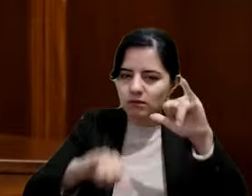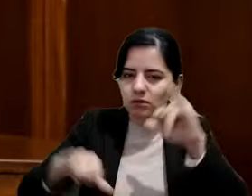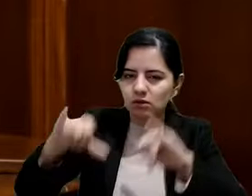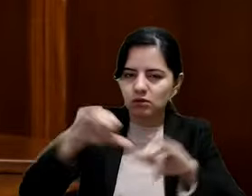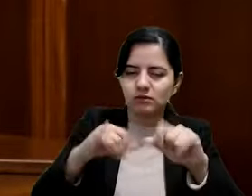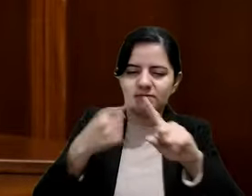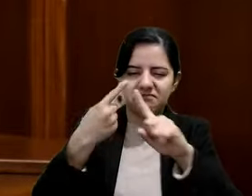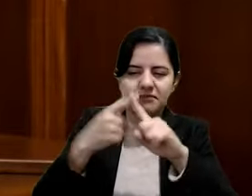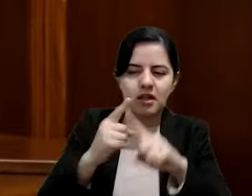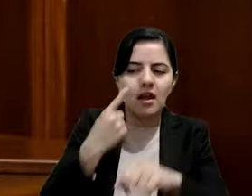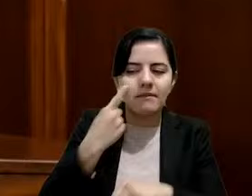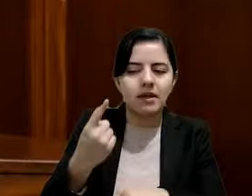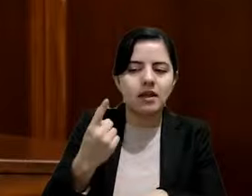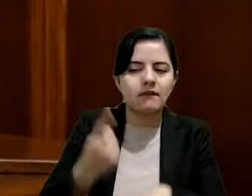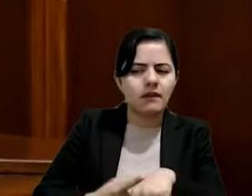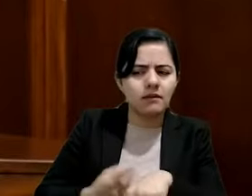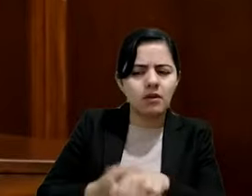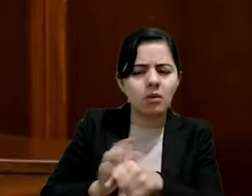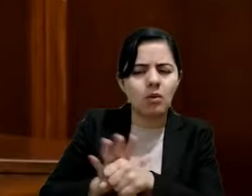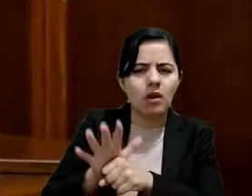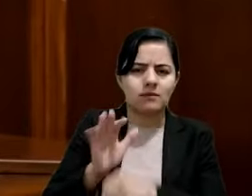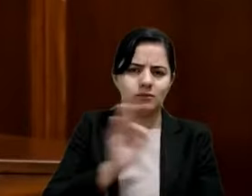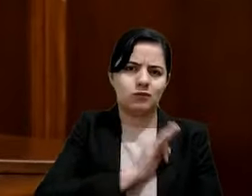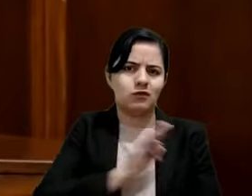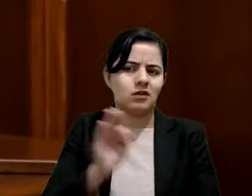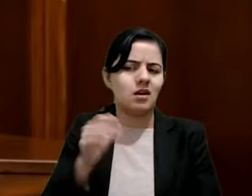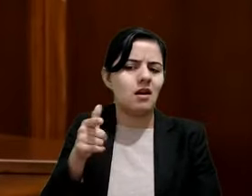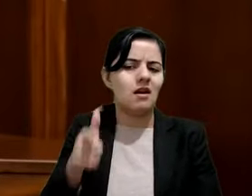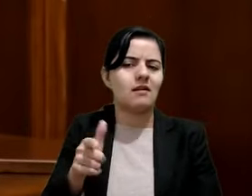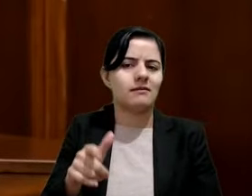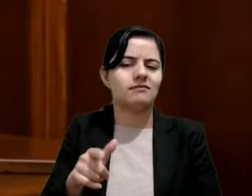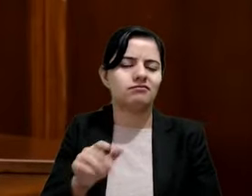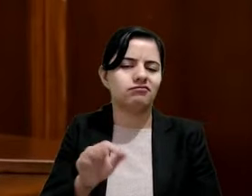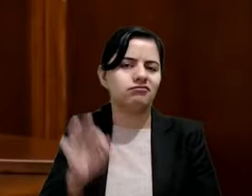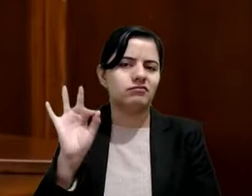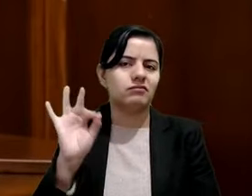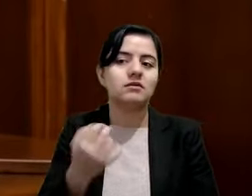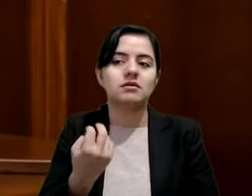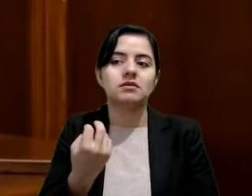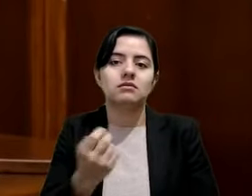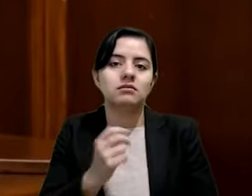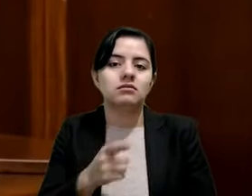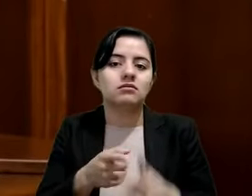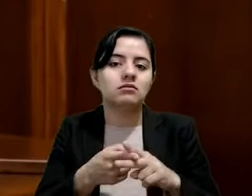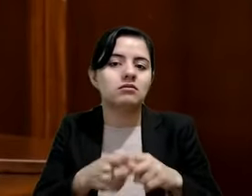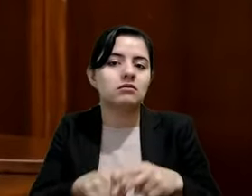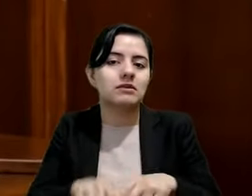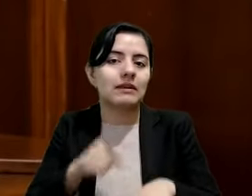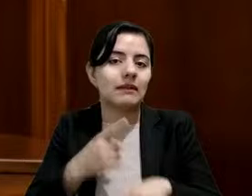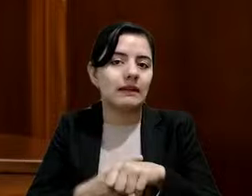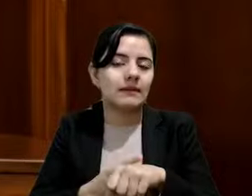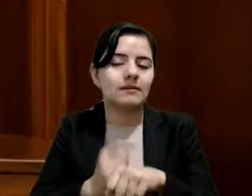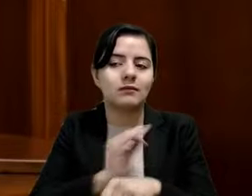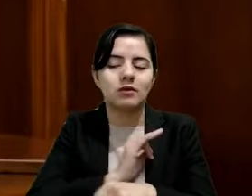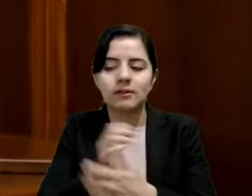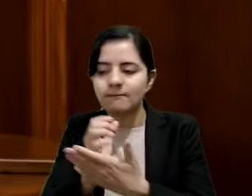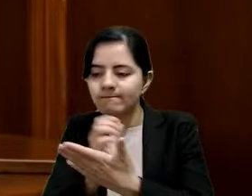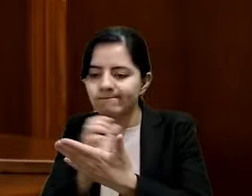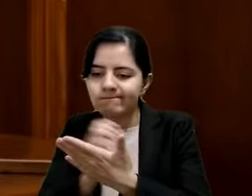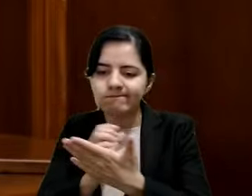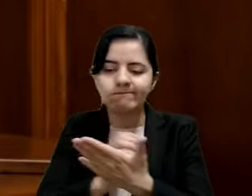enfermedades que aquejan a la población pueden ser detectadas y tratadas en sus primeras etapas dando a las y los